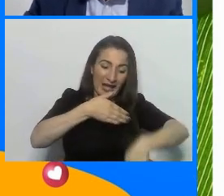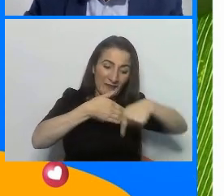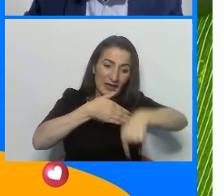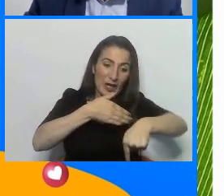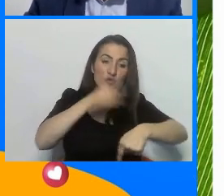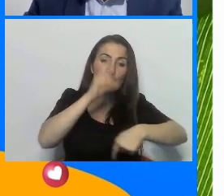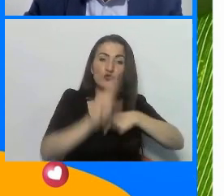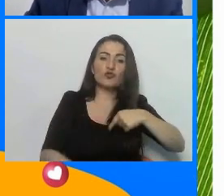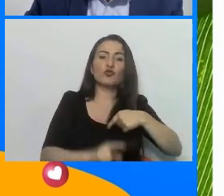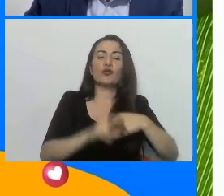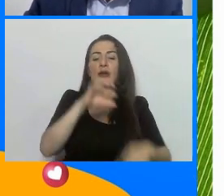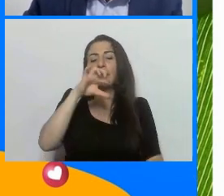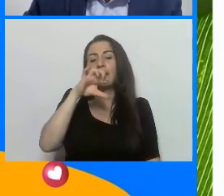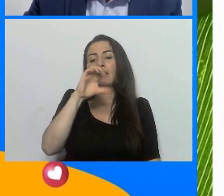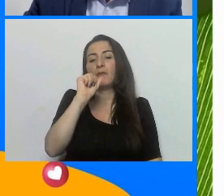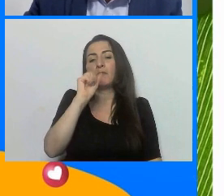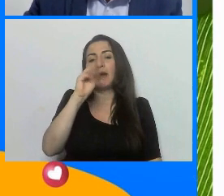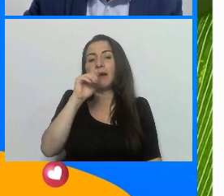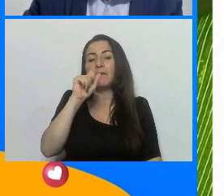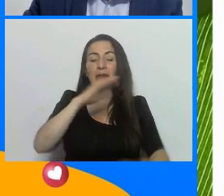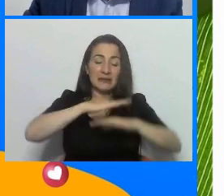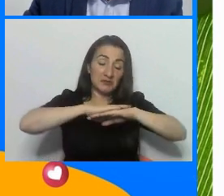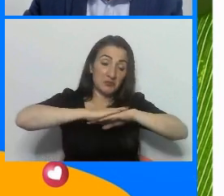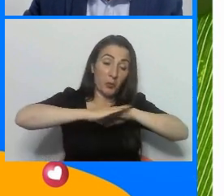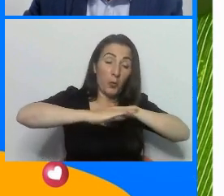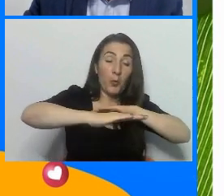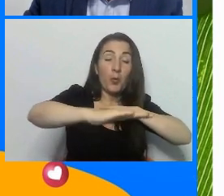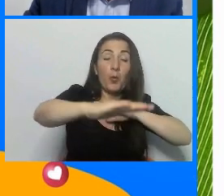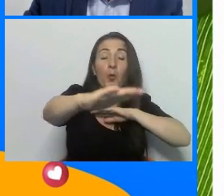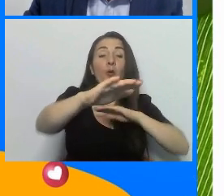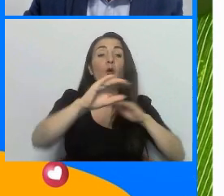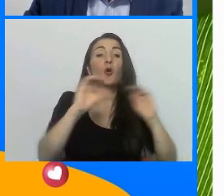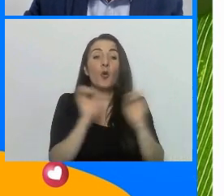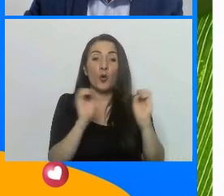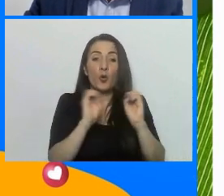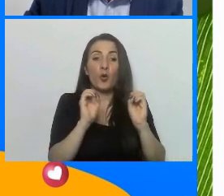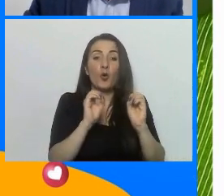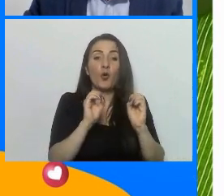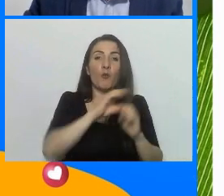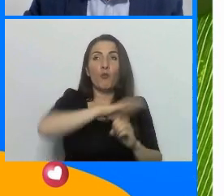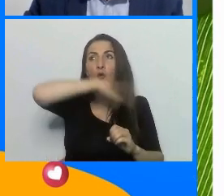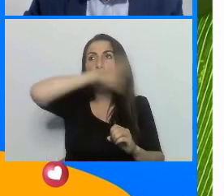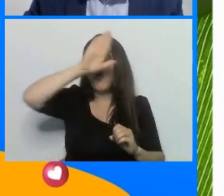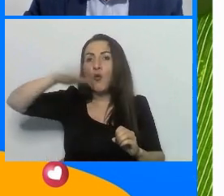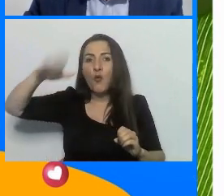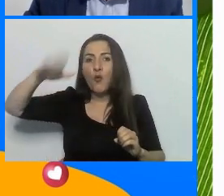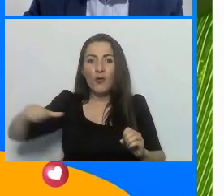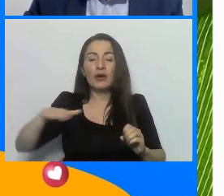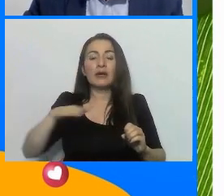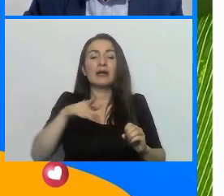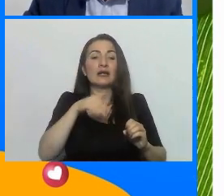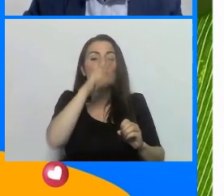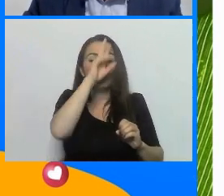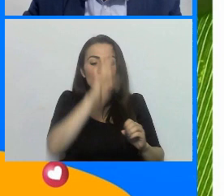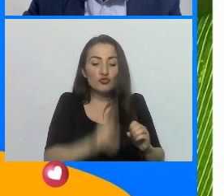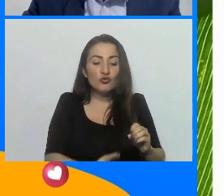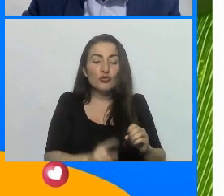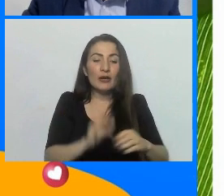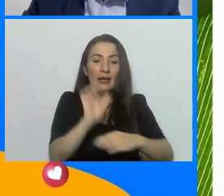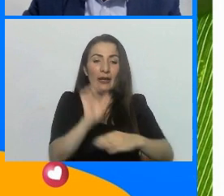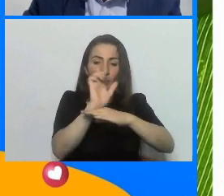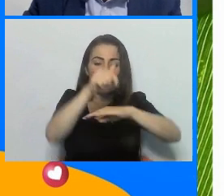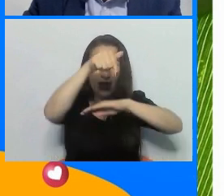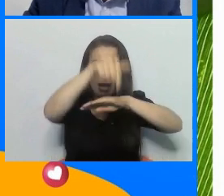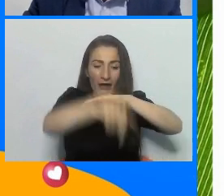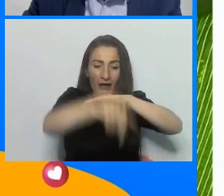de pampas, que son las mismas sabanas o llanuras, y vamos a encontrar un sistema montañoso, pero del Ecuador hacia abajo, ¿sí?